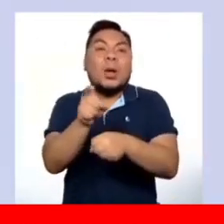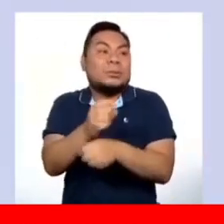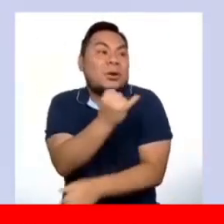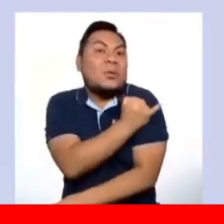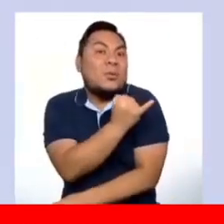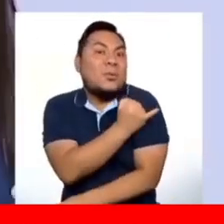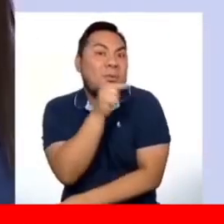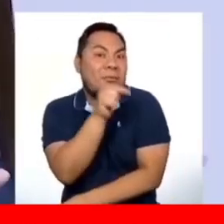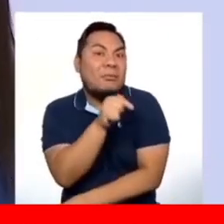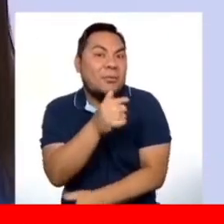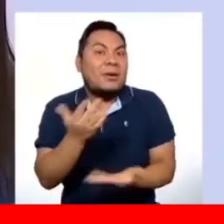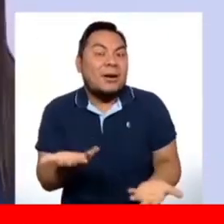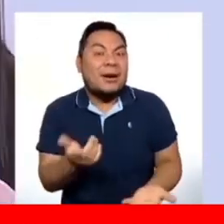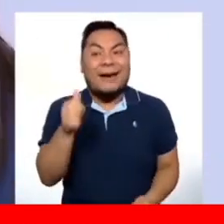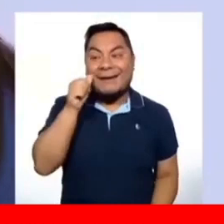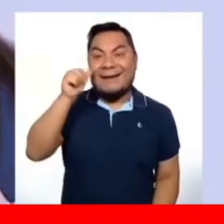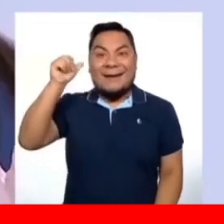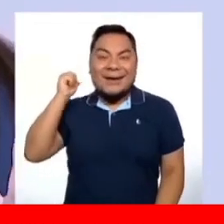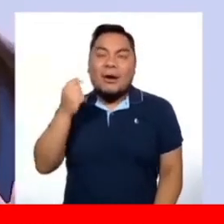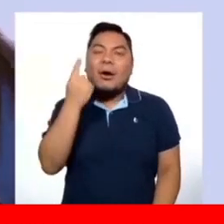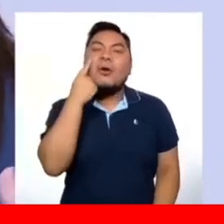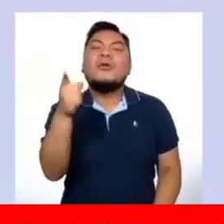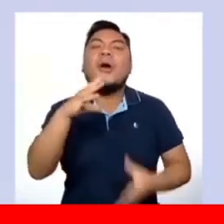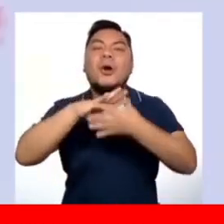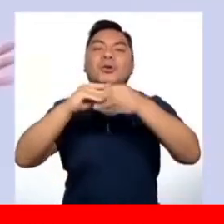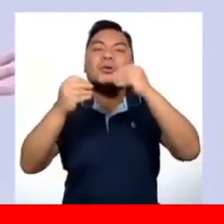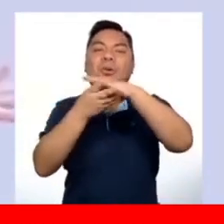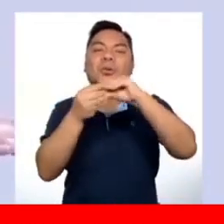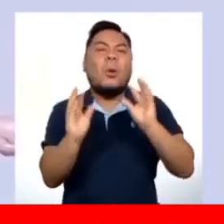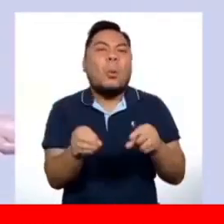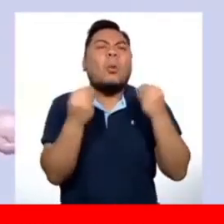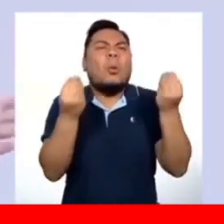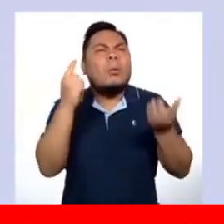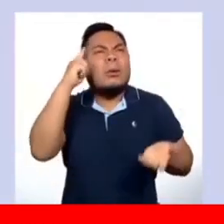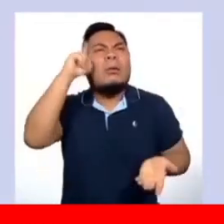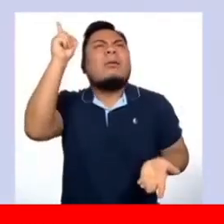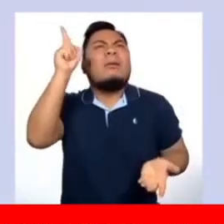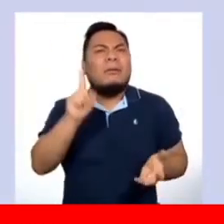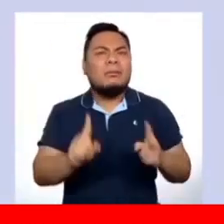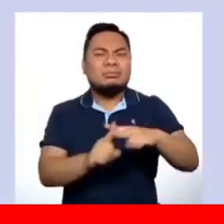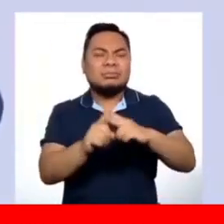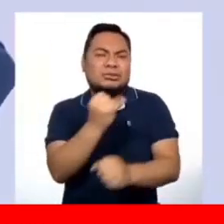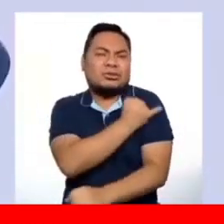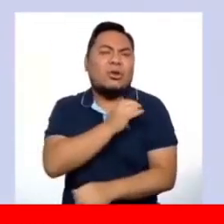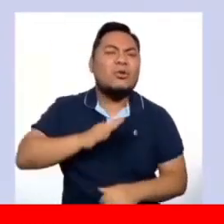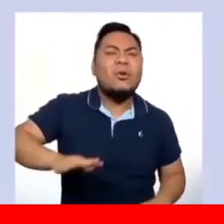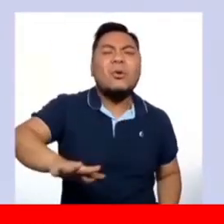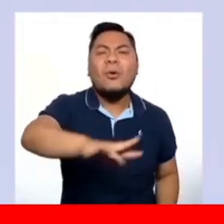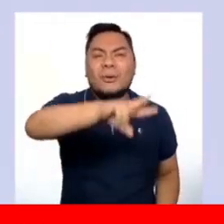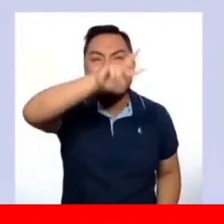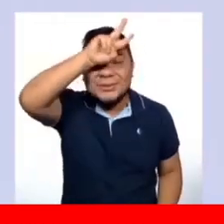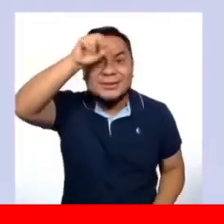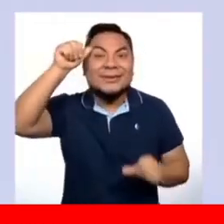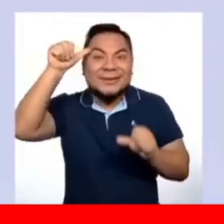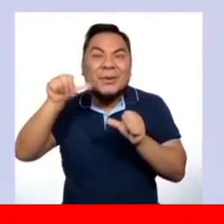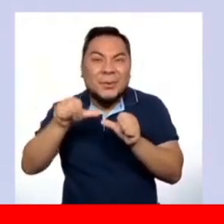inicial. En el programa de ayer conocimos la historia de cómo nacieron los jardines de todo el Perú. ¿Lo